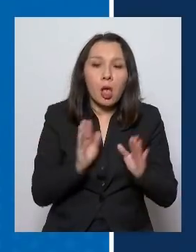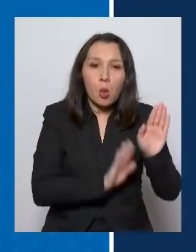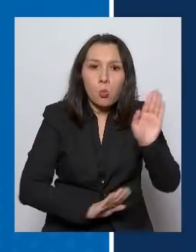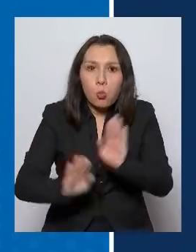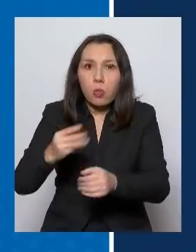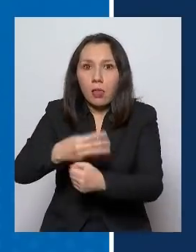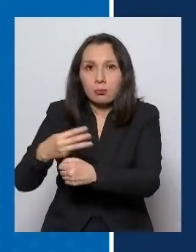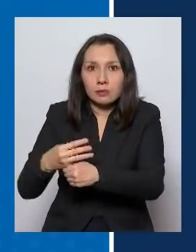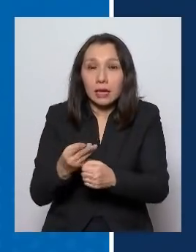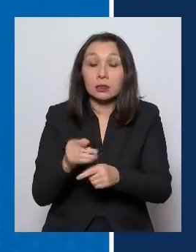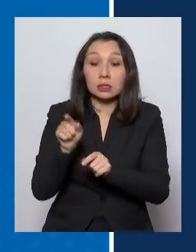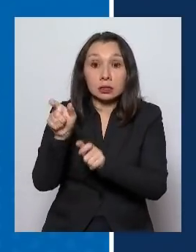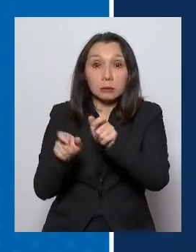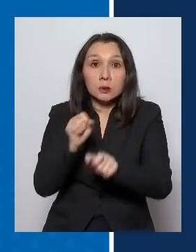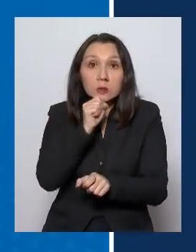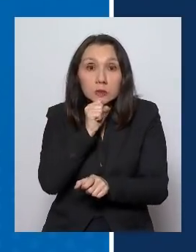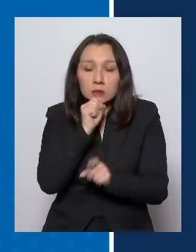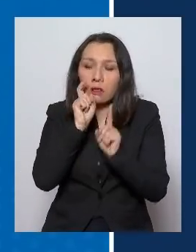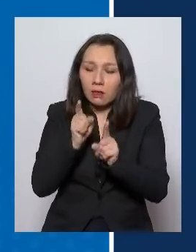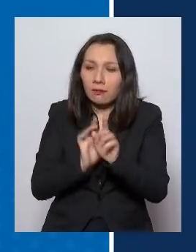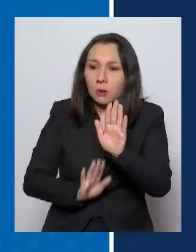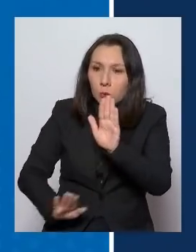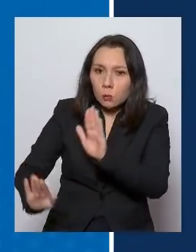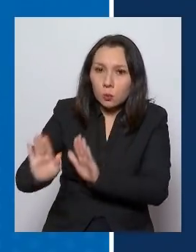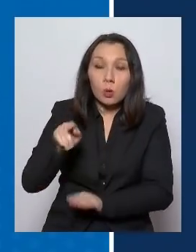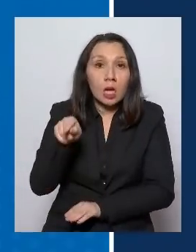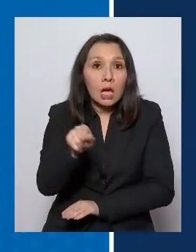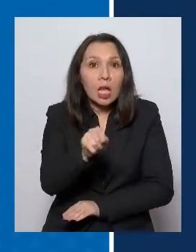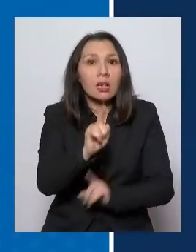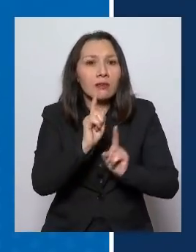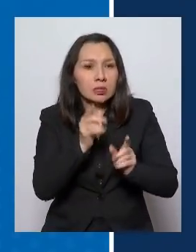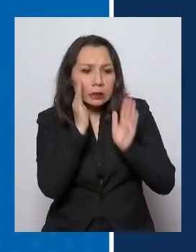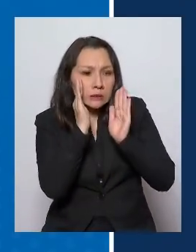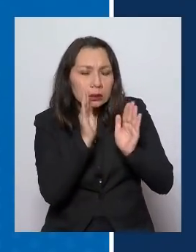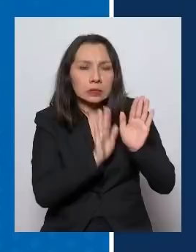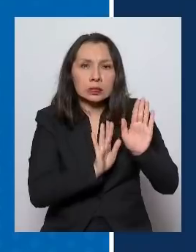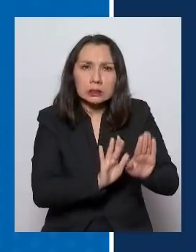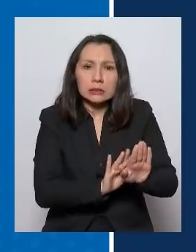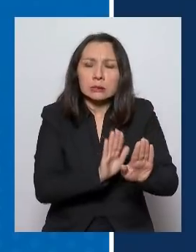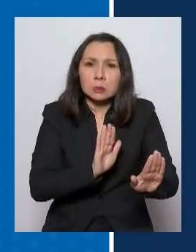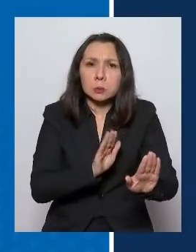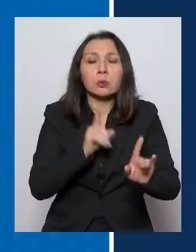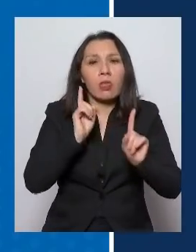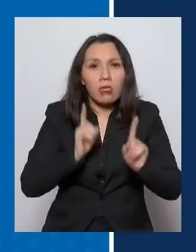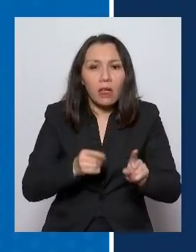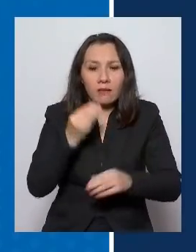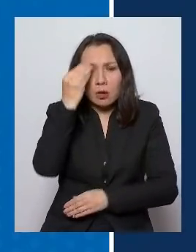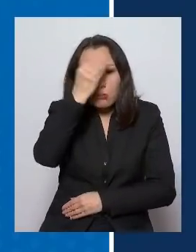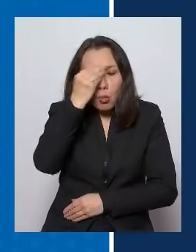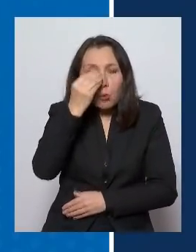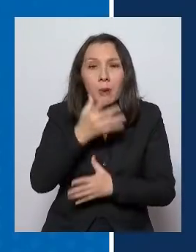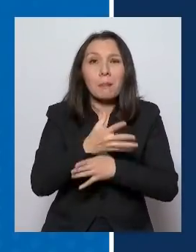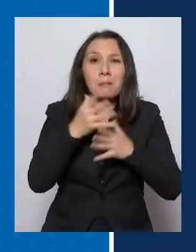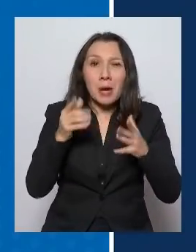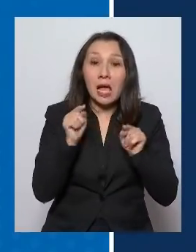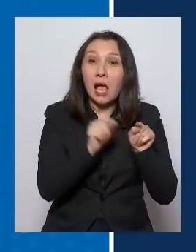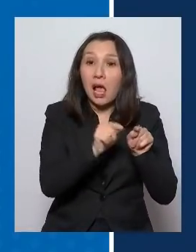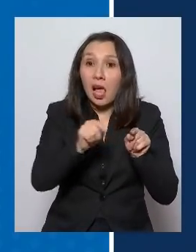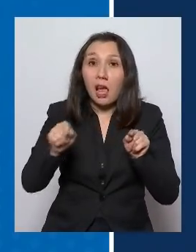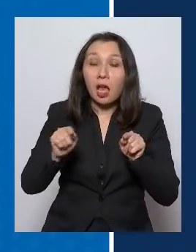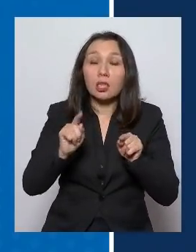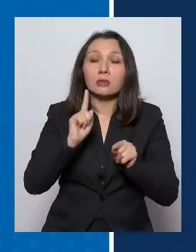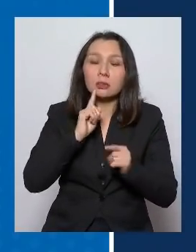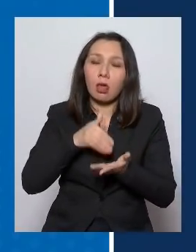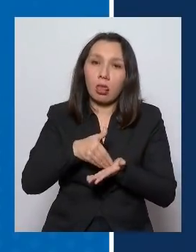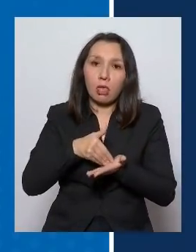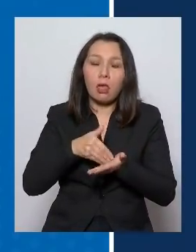a ellos. Ellos son los que tenemos que proteger, ellos son los que tenemos que cuidar, de ellos son los que nos tenemos que preocupar, porque son ellos los